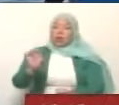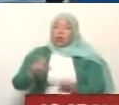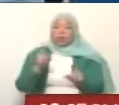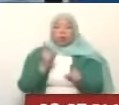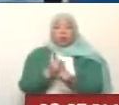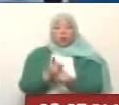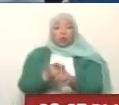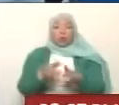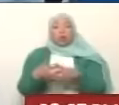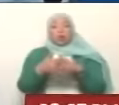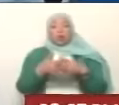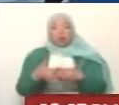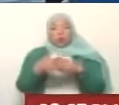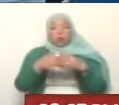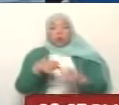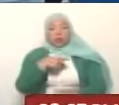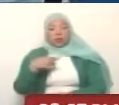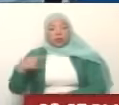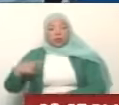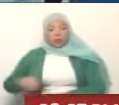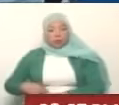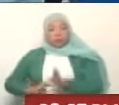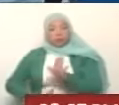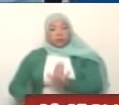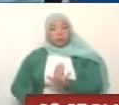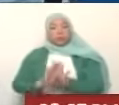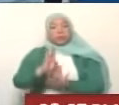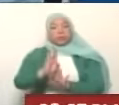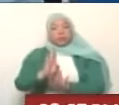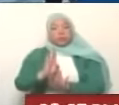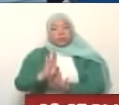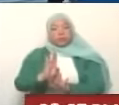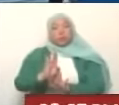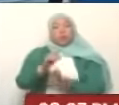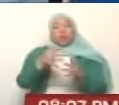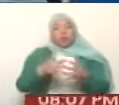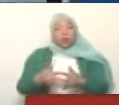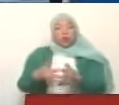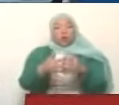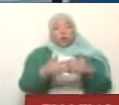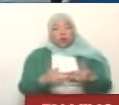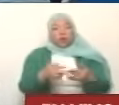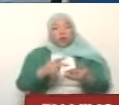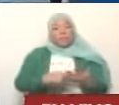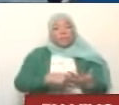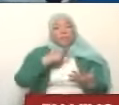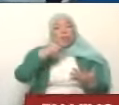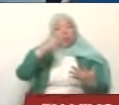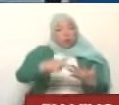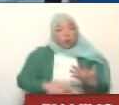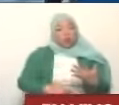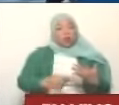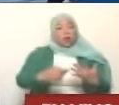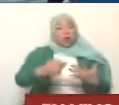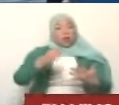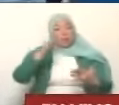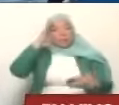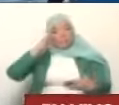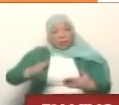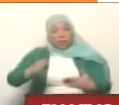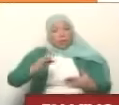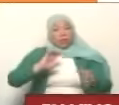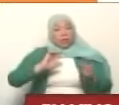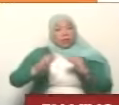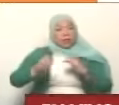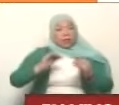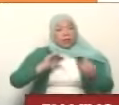competitiva de Estados Unidos frente a una China en ascenso, encargado por la oficina del Pentágono, responsable de planificar estrategias militares a